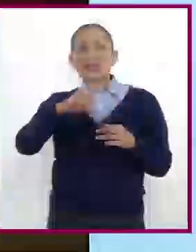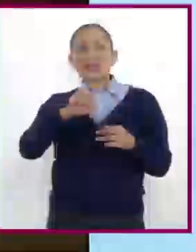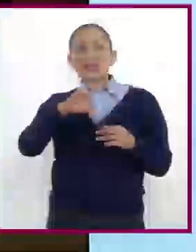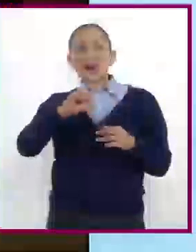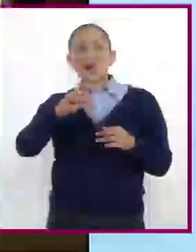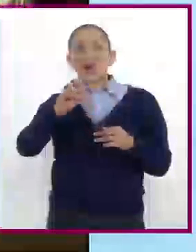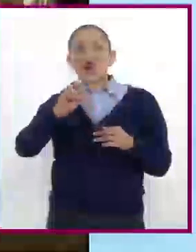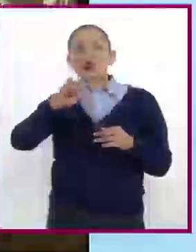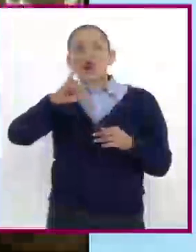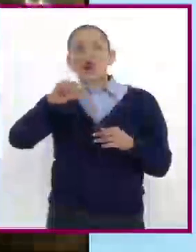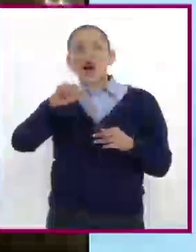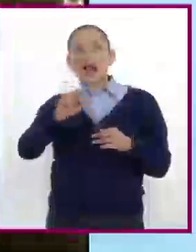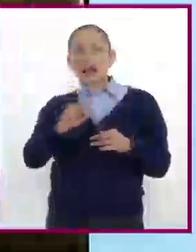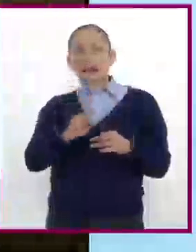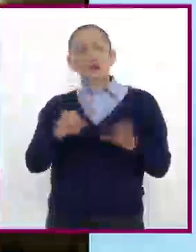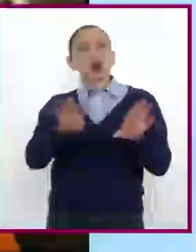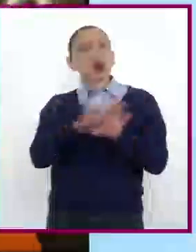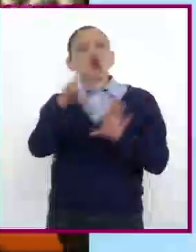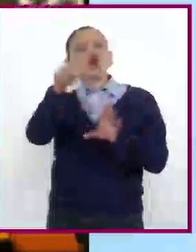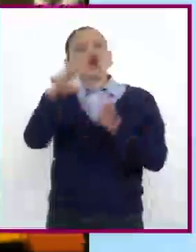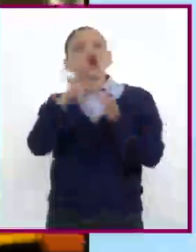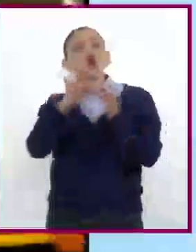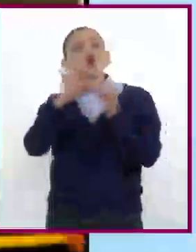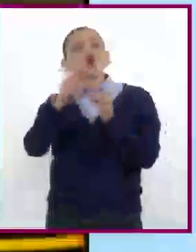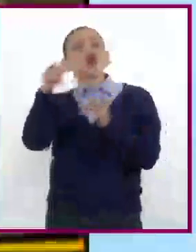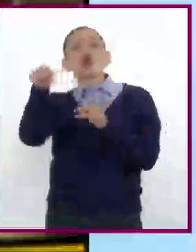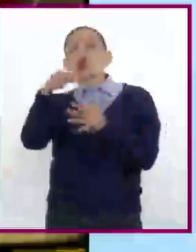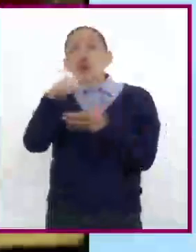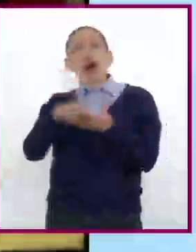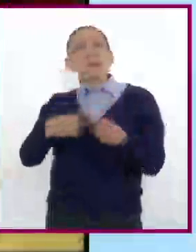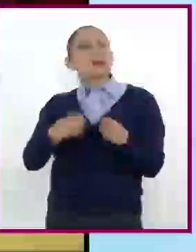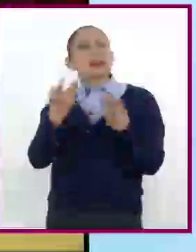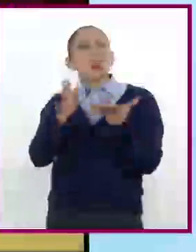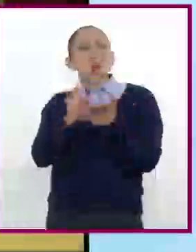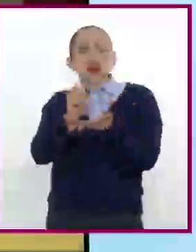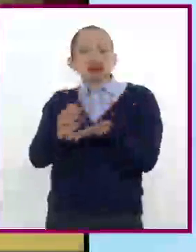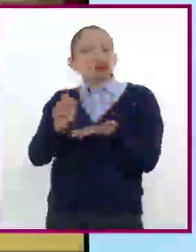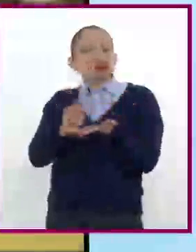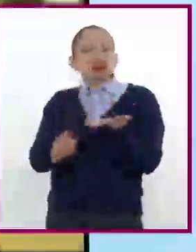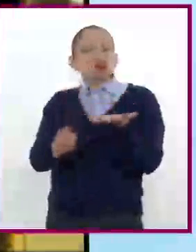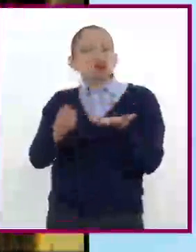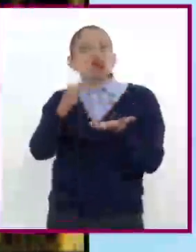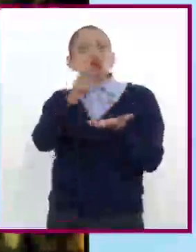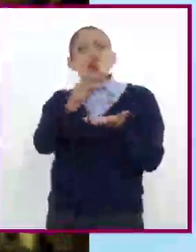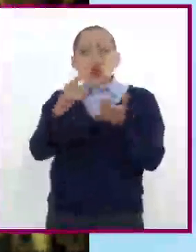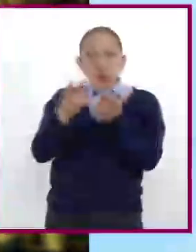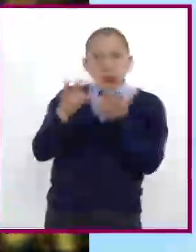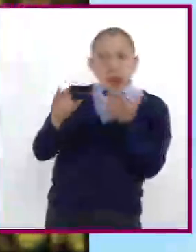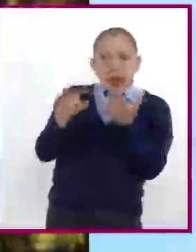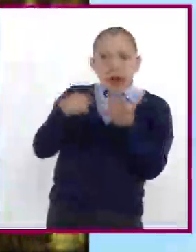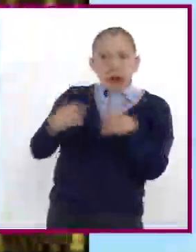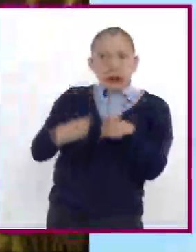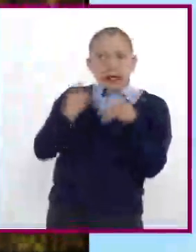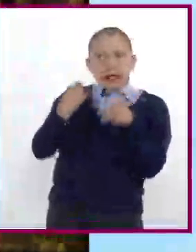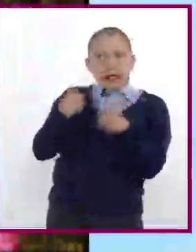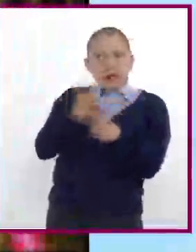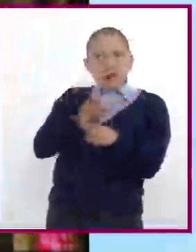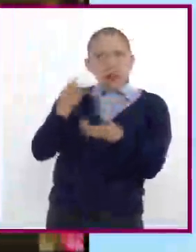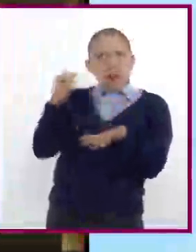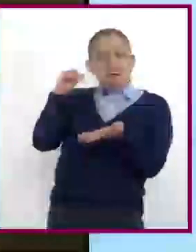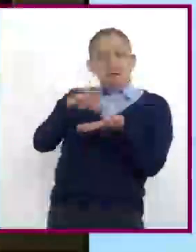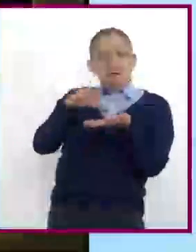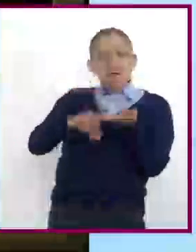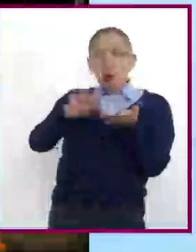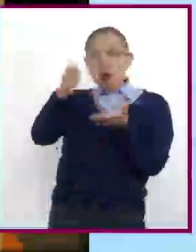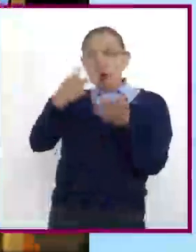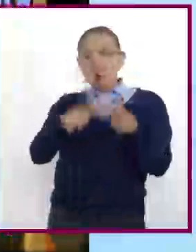González. ¿Cómo describirías las costumbres del lugar donde vives? ¿Qué acontecimientos de tu vida cotidiana te gustaría relatar